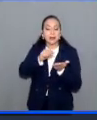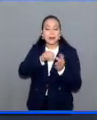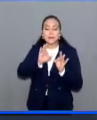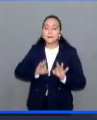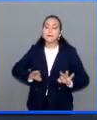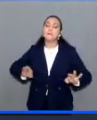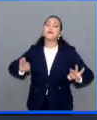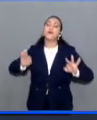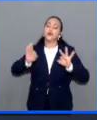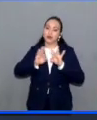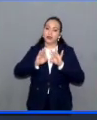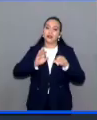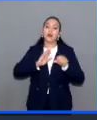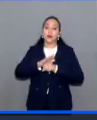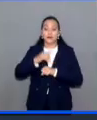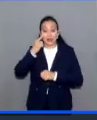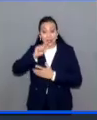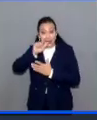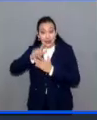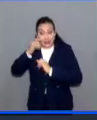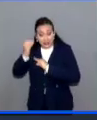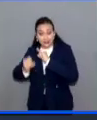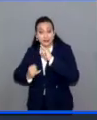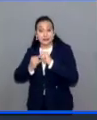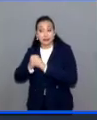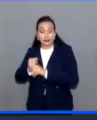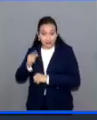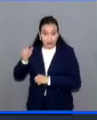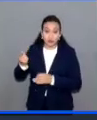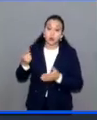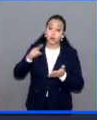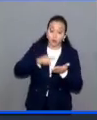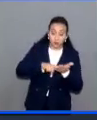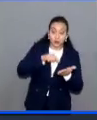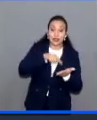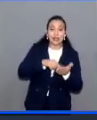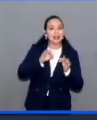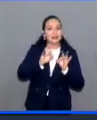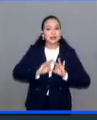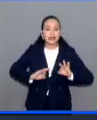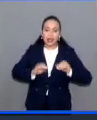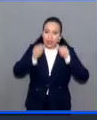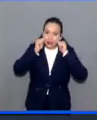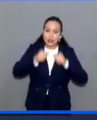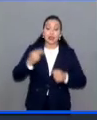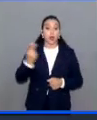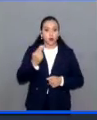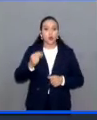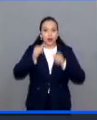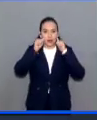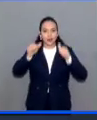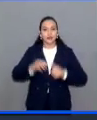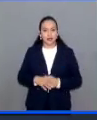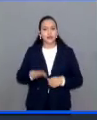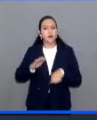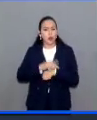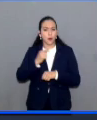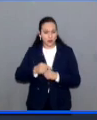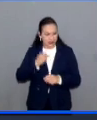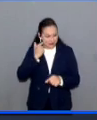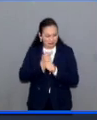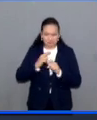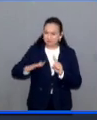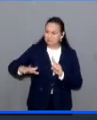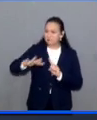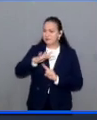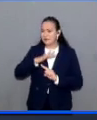Tratado Internacional no está por ninguna parte, es un derecho emergente, es un derecho que ve los contenidos de varios derechos civiles